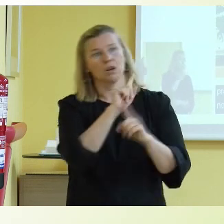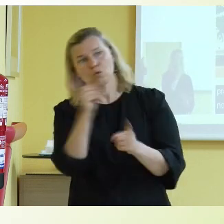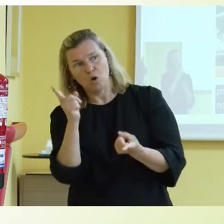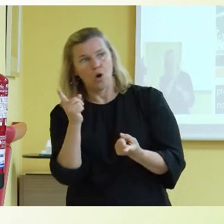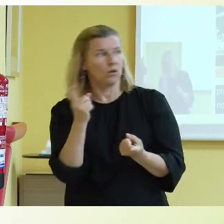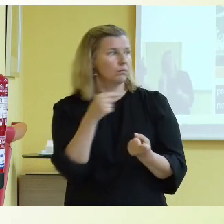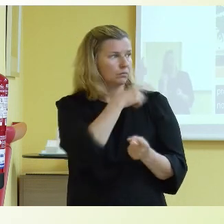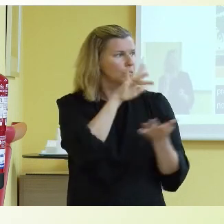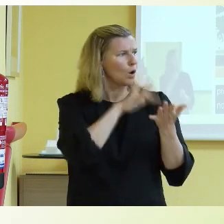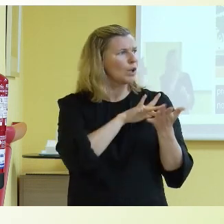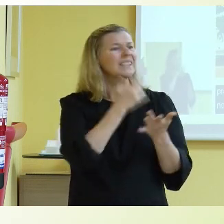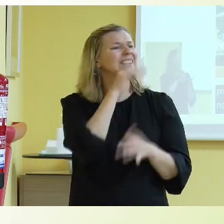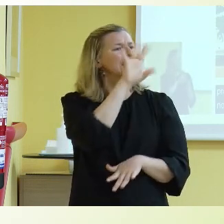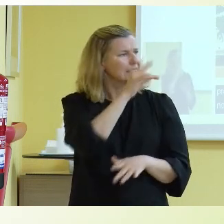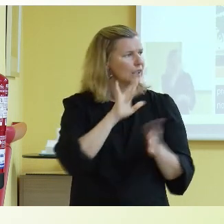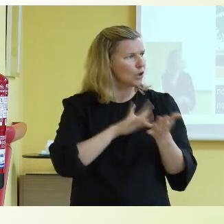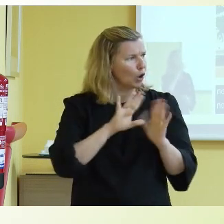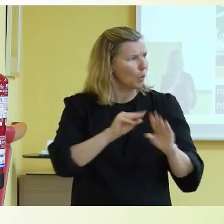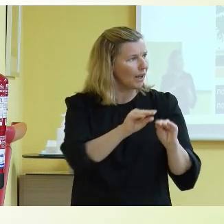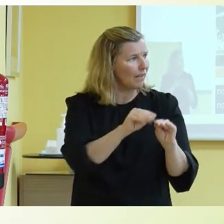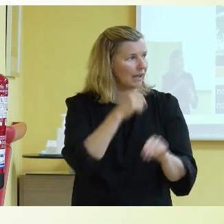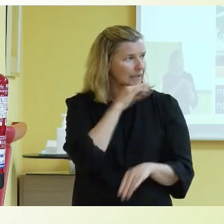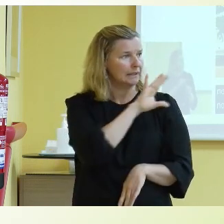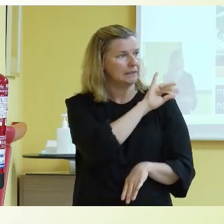no. ¿Y lo habíais utilizado los que lo conocíais?